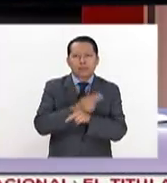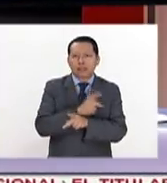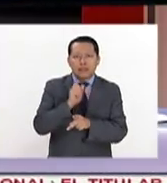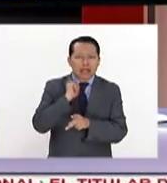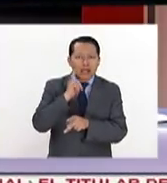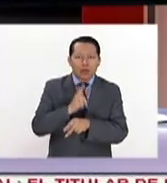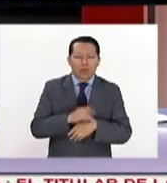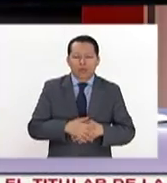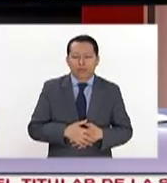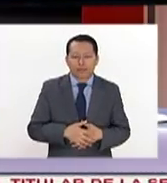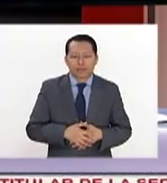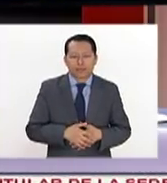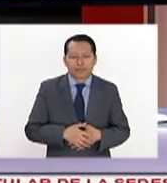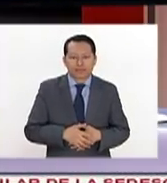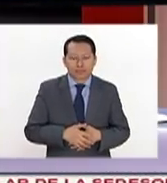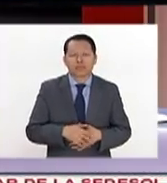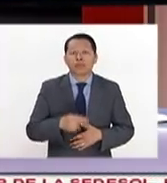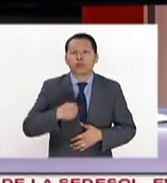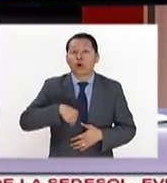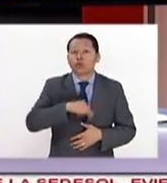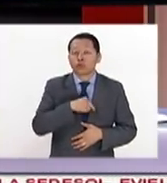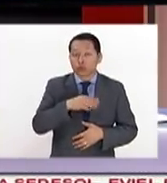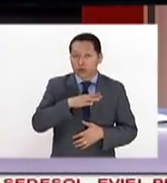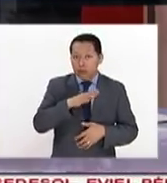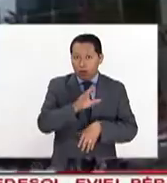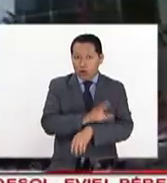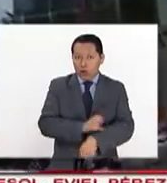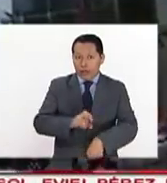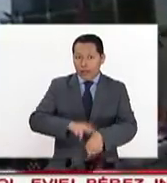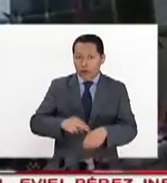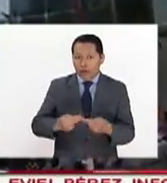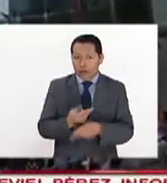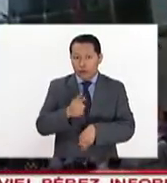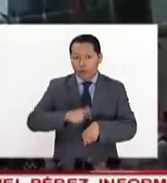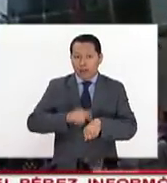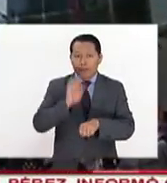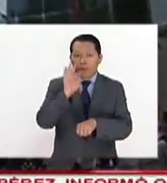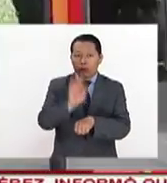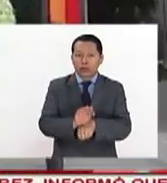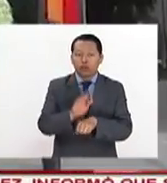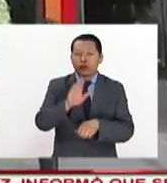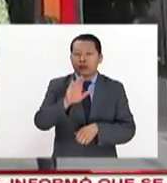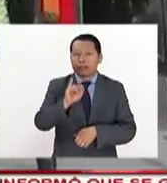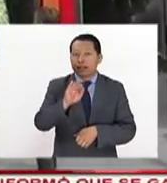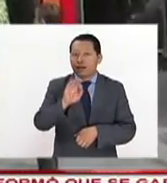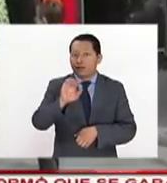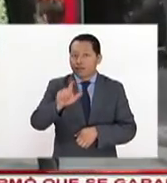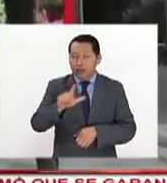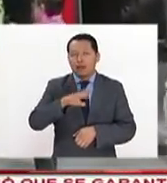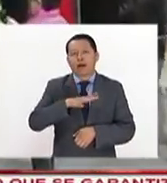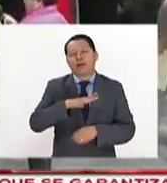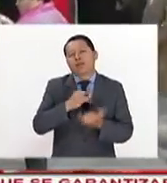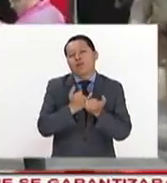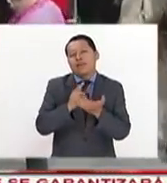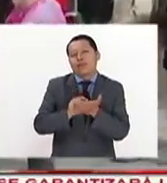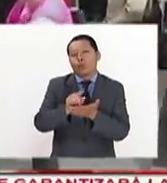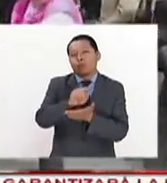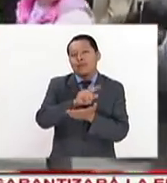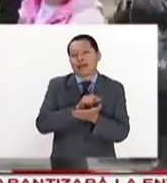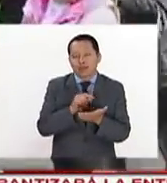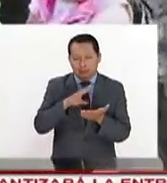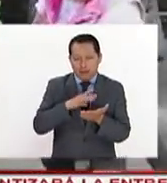naturales? Pues mira, nosotros a través de la Coordinación Nacional de Protección Civil, a través de las cuentas de Twitter, que es uno de los